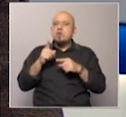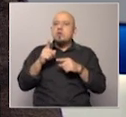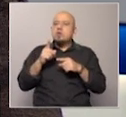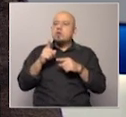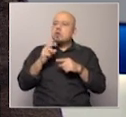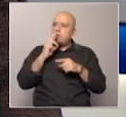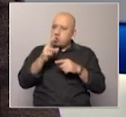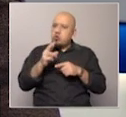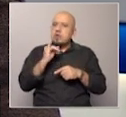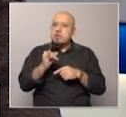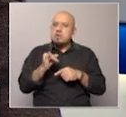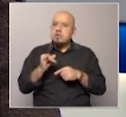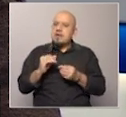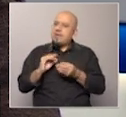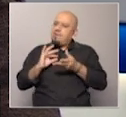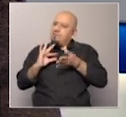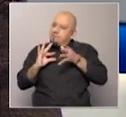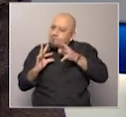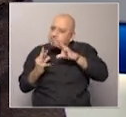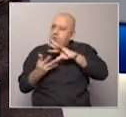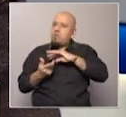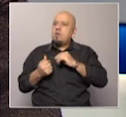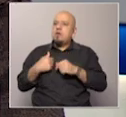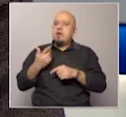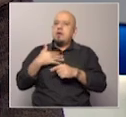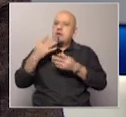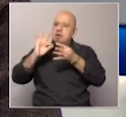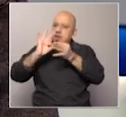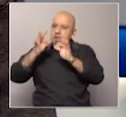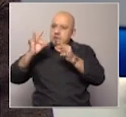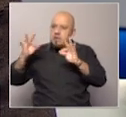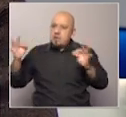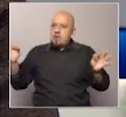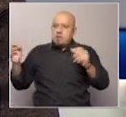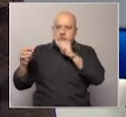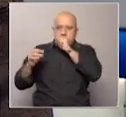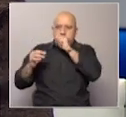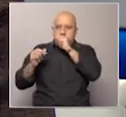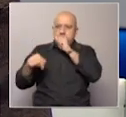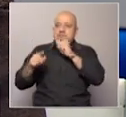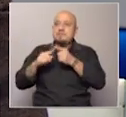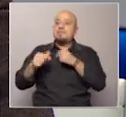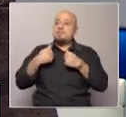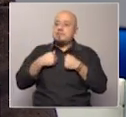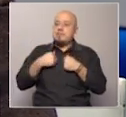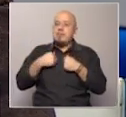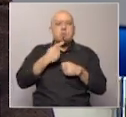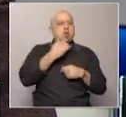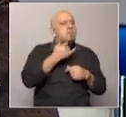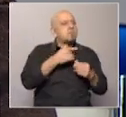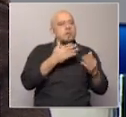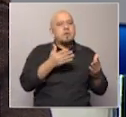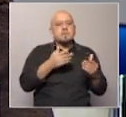en la forma muchas veces en las formas tan slogans que los candidatos repiten que nosotros inventamos por ejemplo cuál